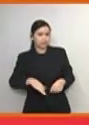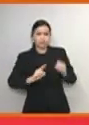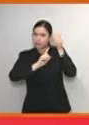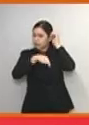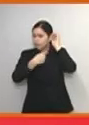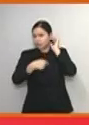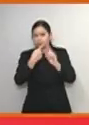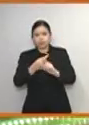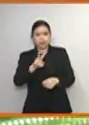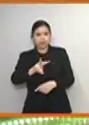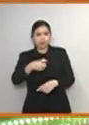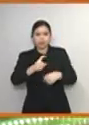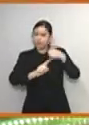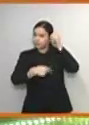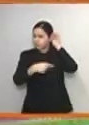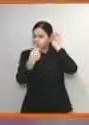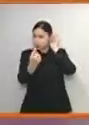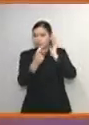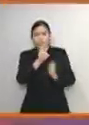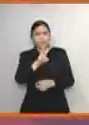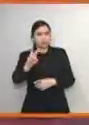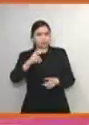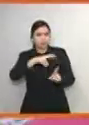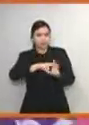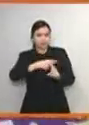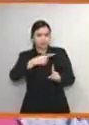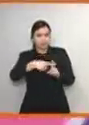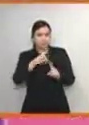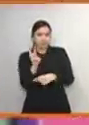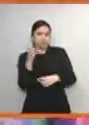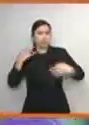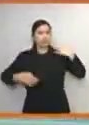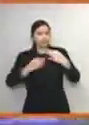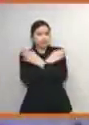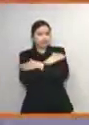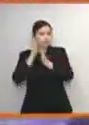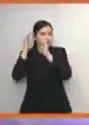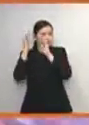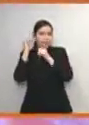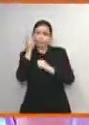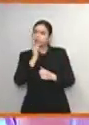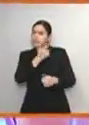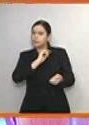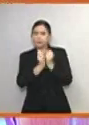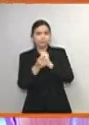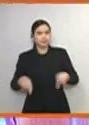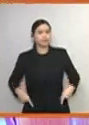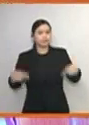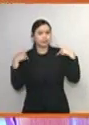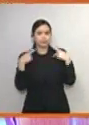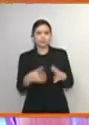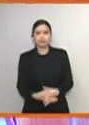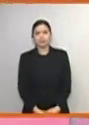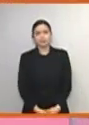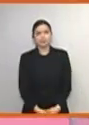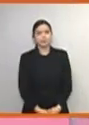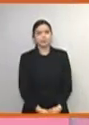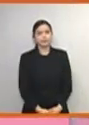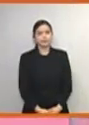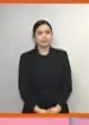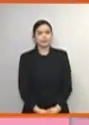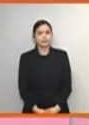Multi-X 2X y para más 1, 22 más 6. Muchas felicidades. Lleno de esperanza, Loto te cambia la vida.